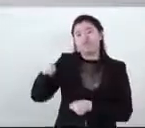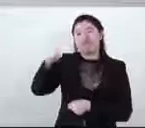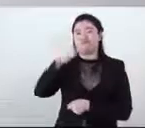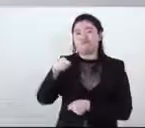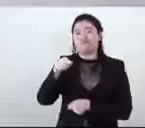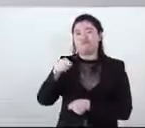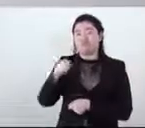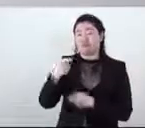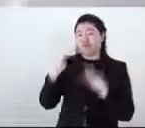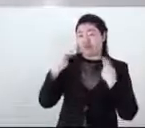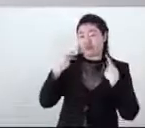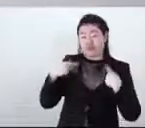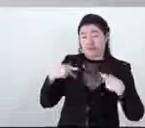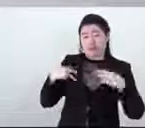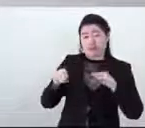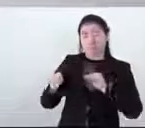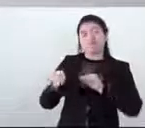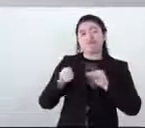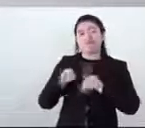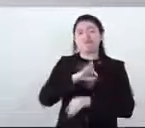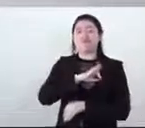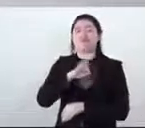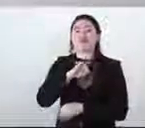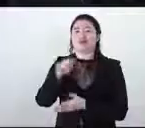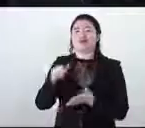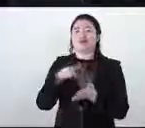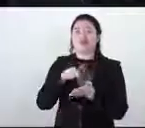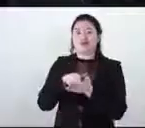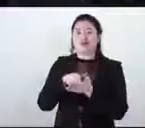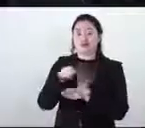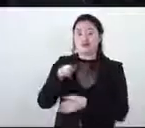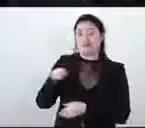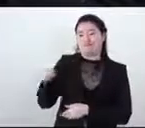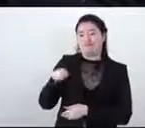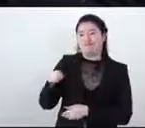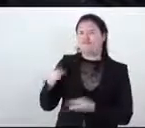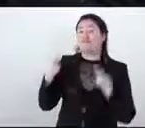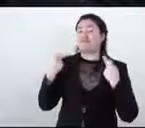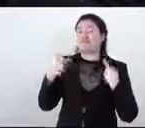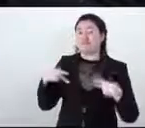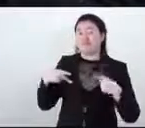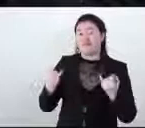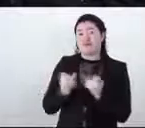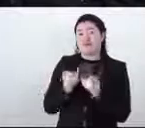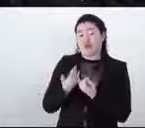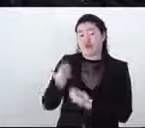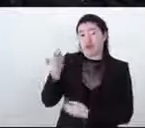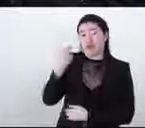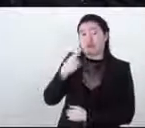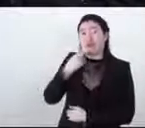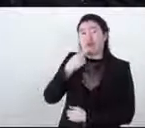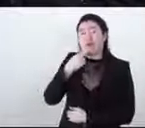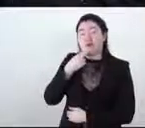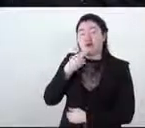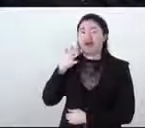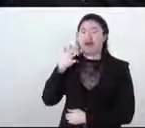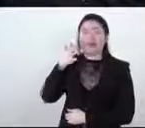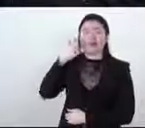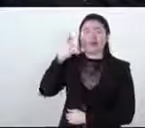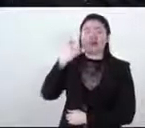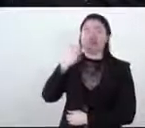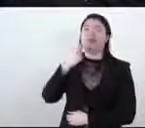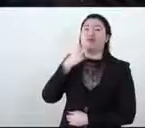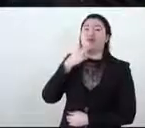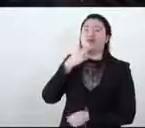la movilidad de las personas en la zona y de aquellos que usaban y que seguirán usando en su